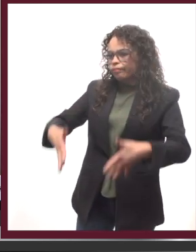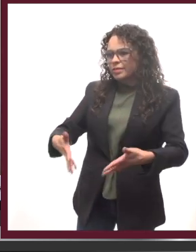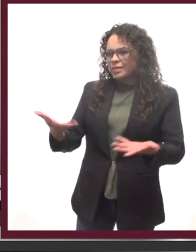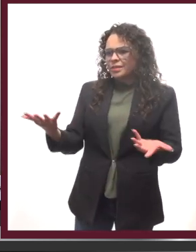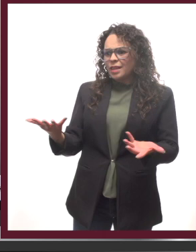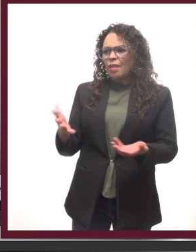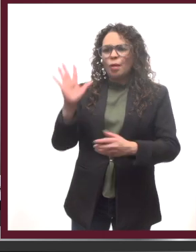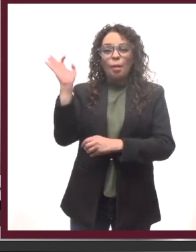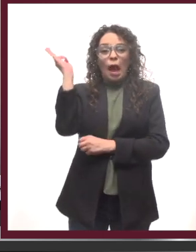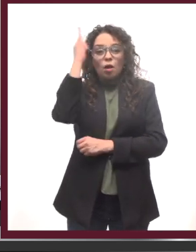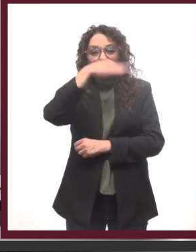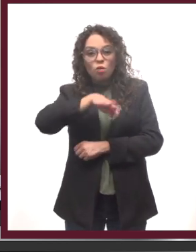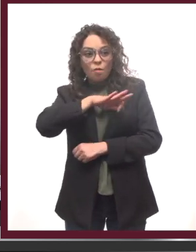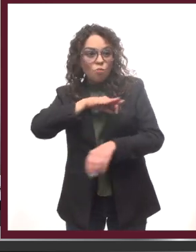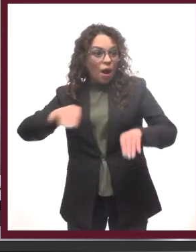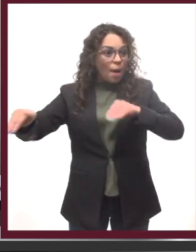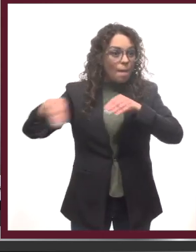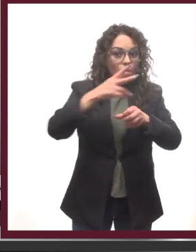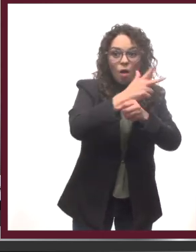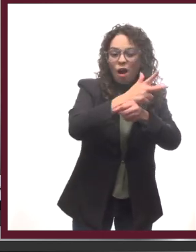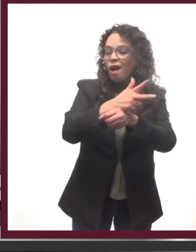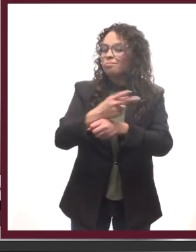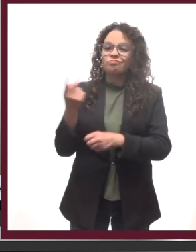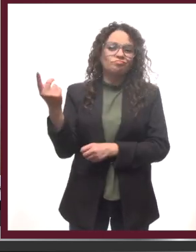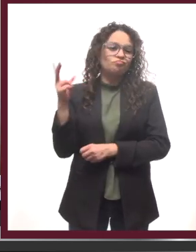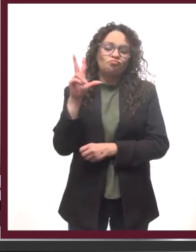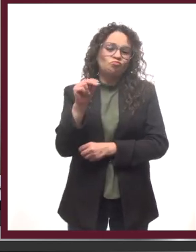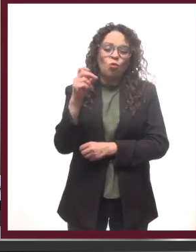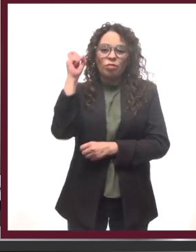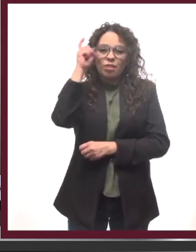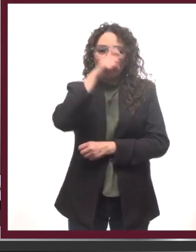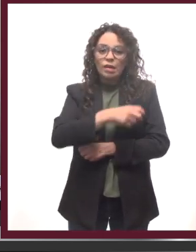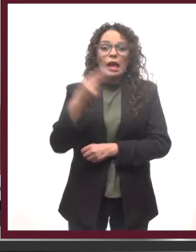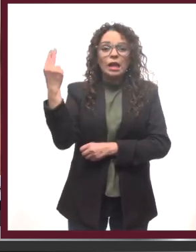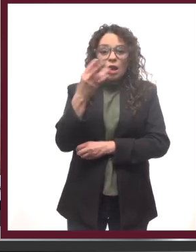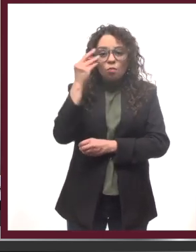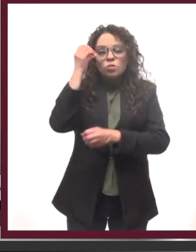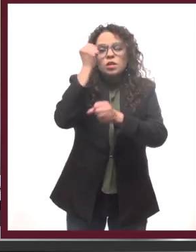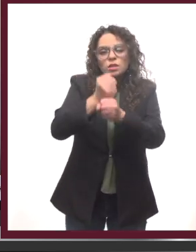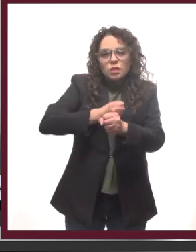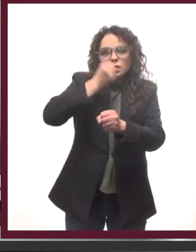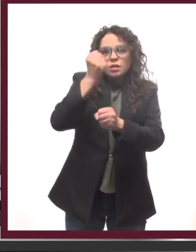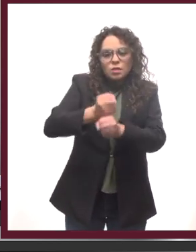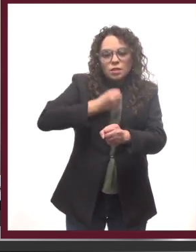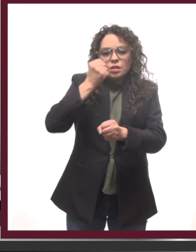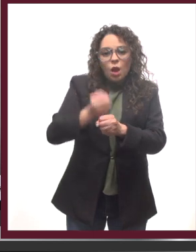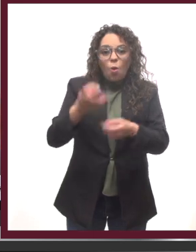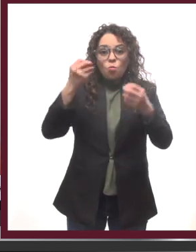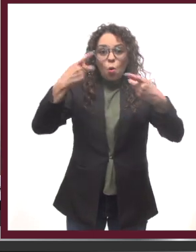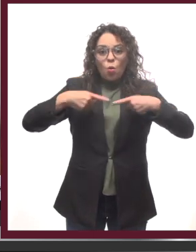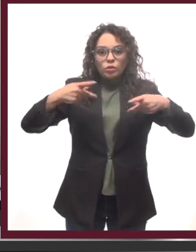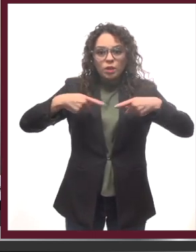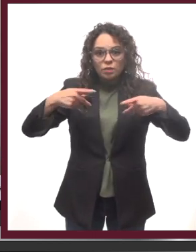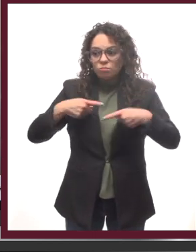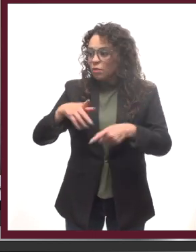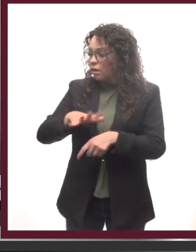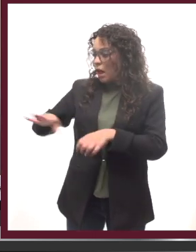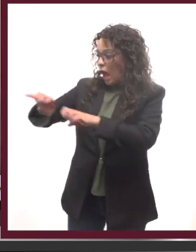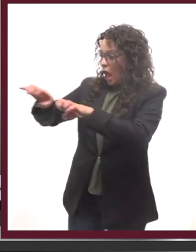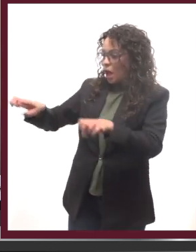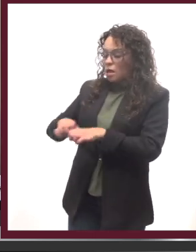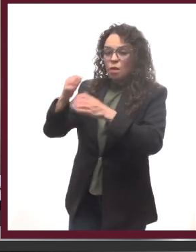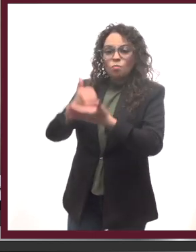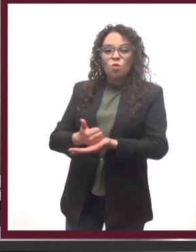de algún modo. Para sacar un movimiento fino habría que ensayar mucho y tener mucha gente, muchos hombres trabajando detrás